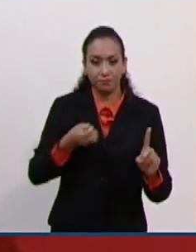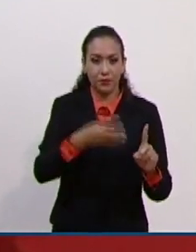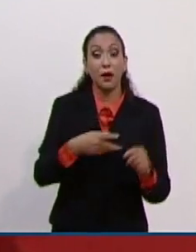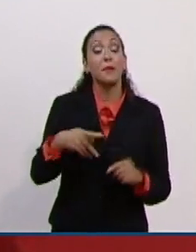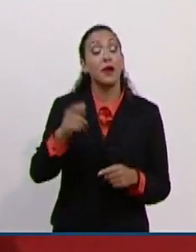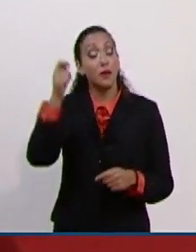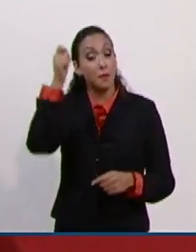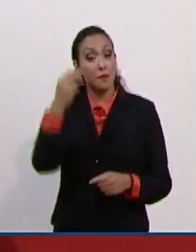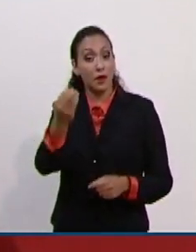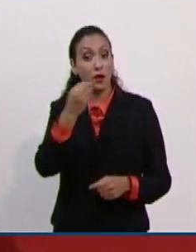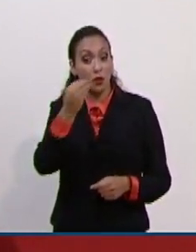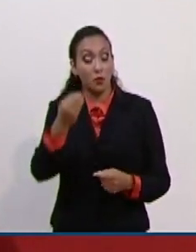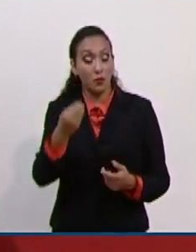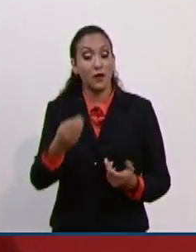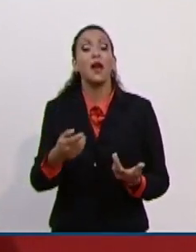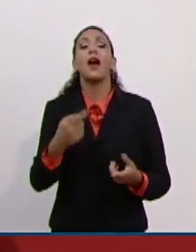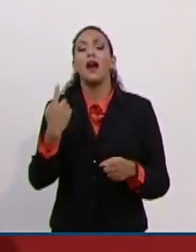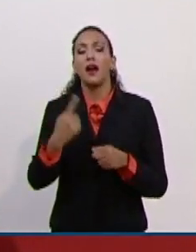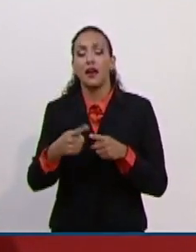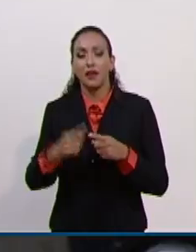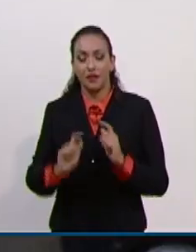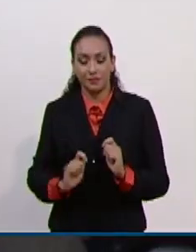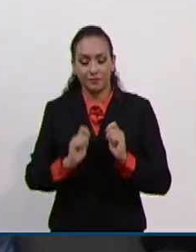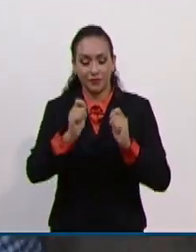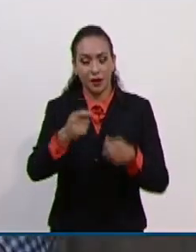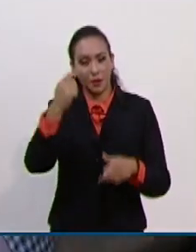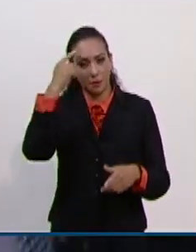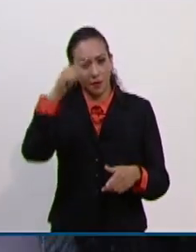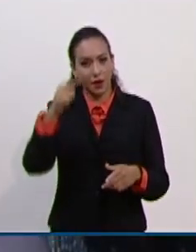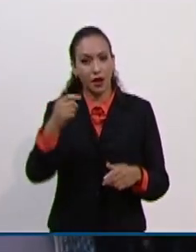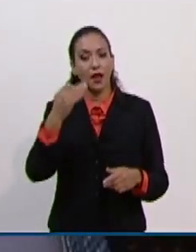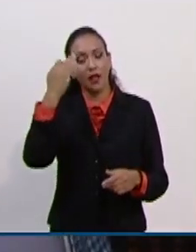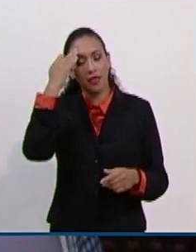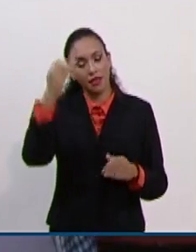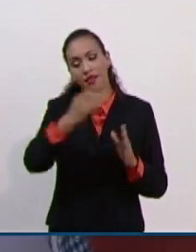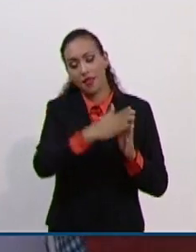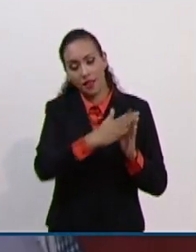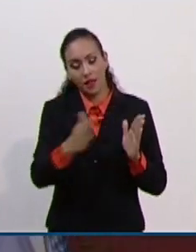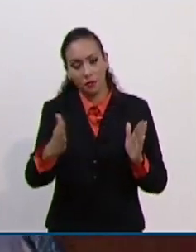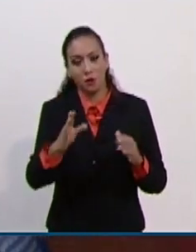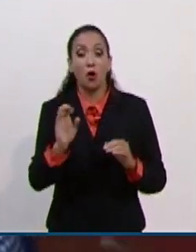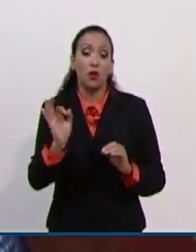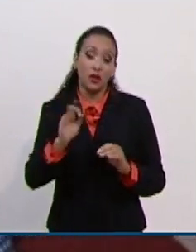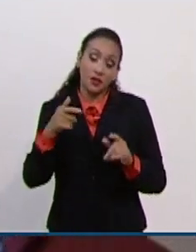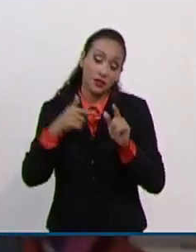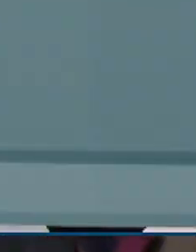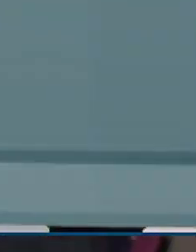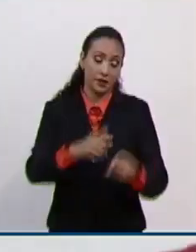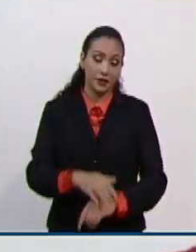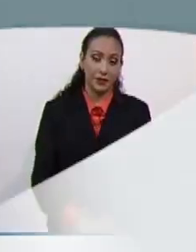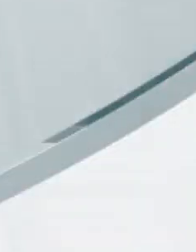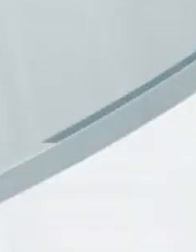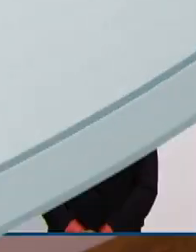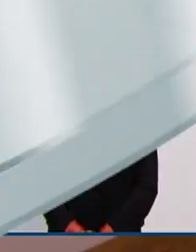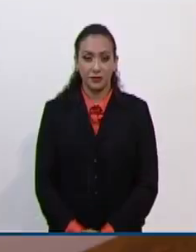pensión alimentaria complementaria se otorga de manera periódica, temporal o vitalicia.